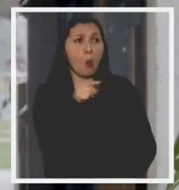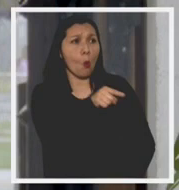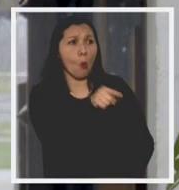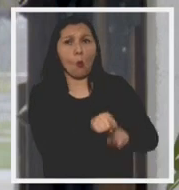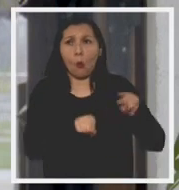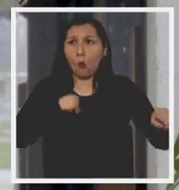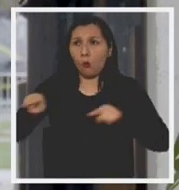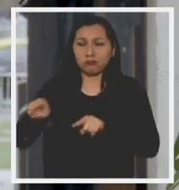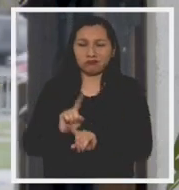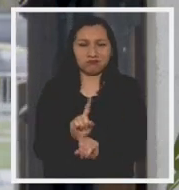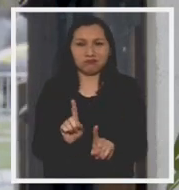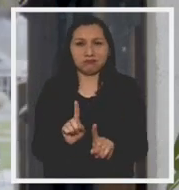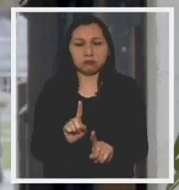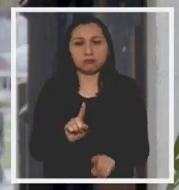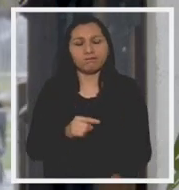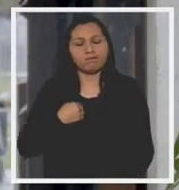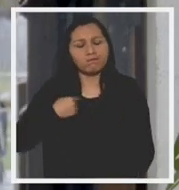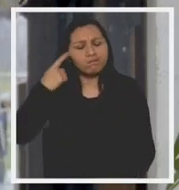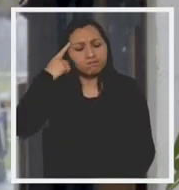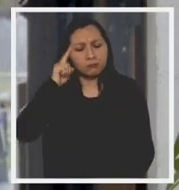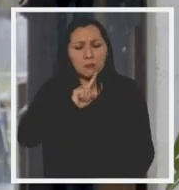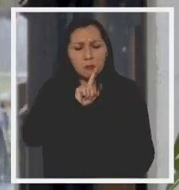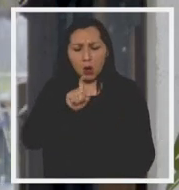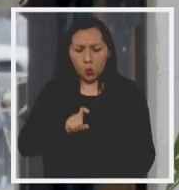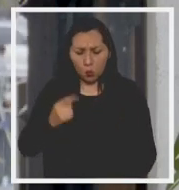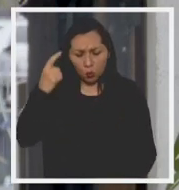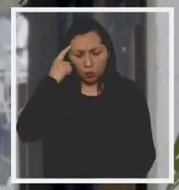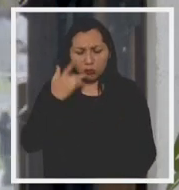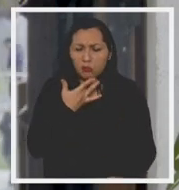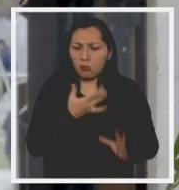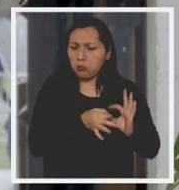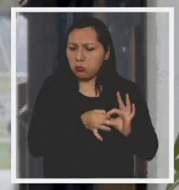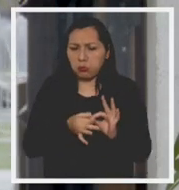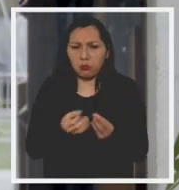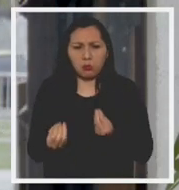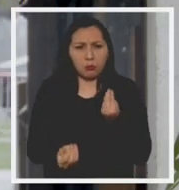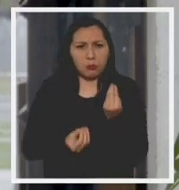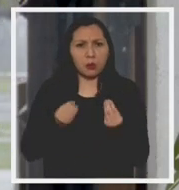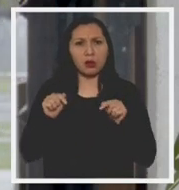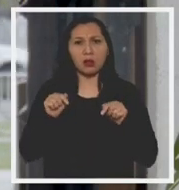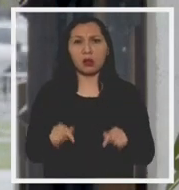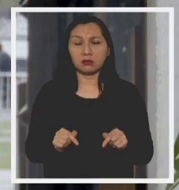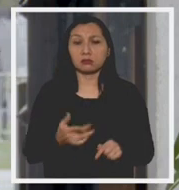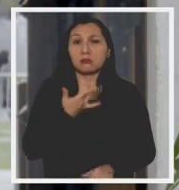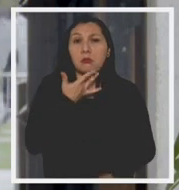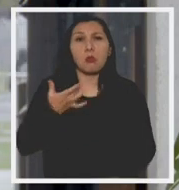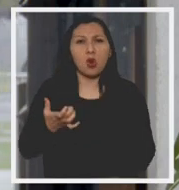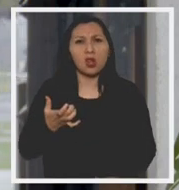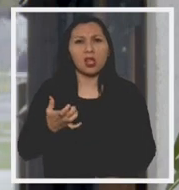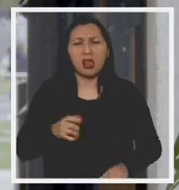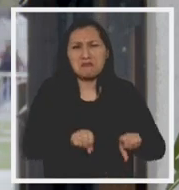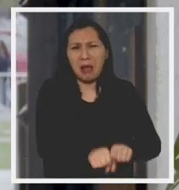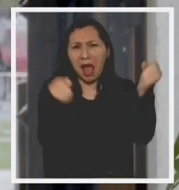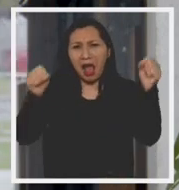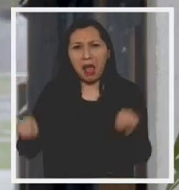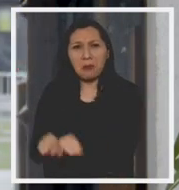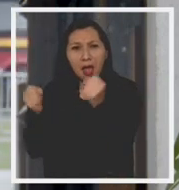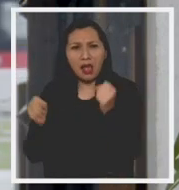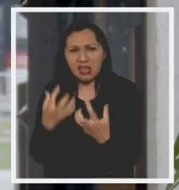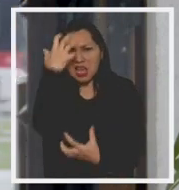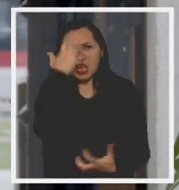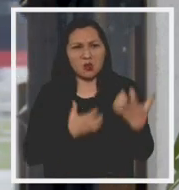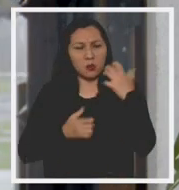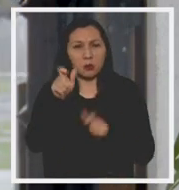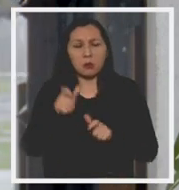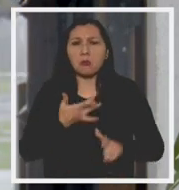frente, sino preguntarnos por qué nos pudo pasar esto. ¿Por qué hubo tanto destrozo? ¿Por qué tanto